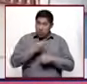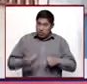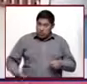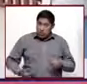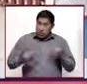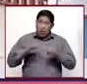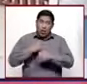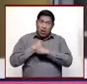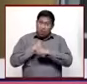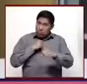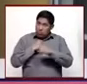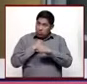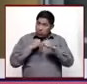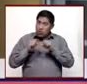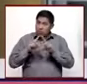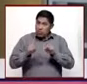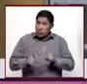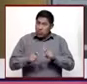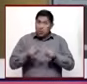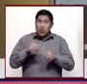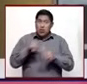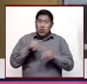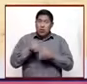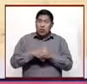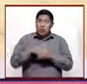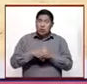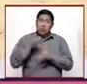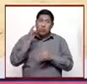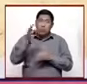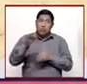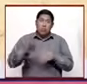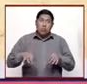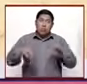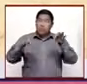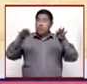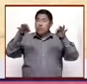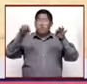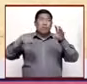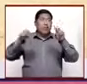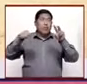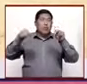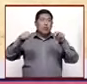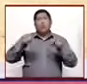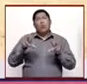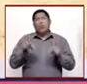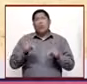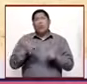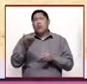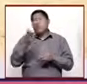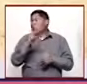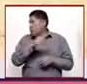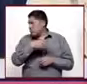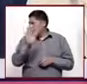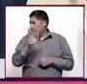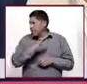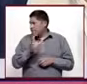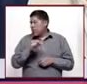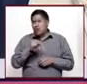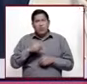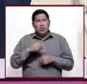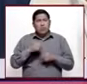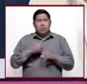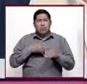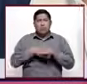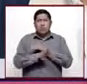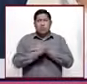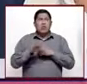han publicado las preguntas del referéndum. Que este referéndum no tiene lugar alguno, no se debe dar. En el tema